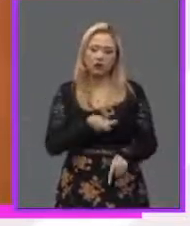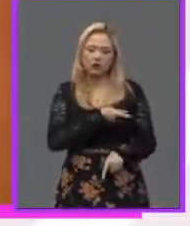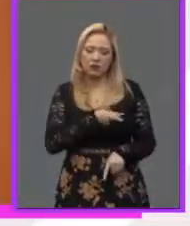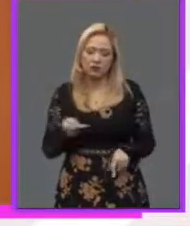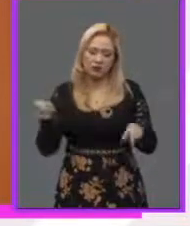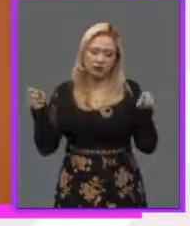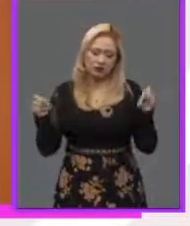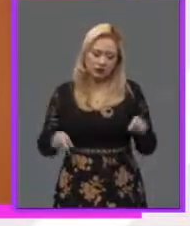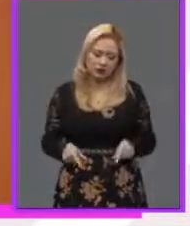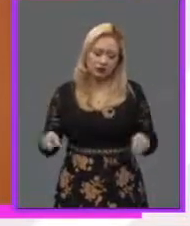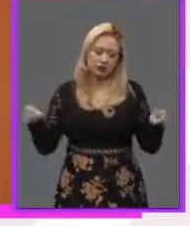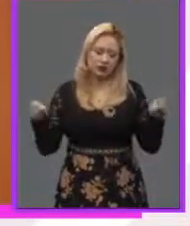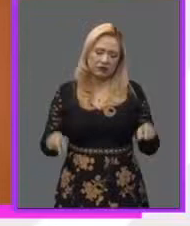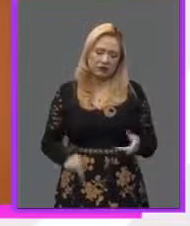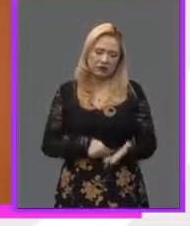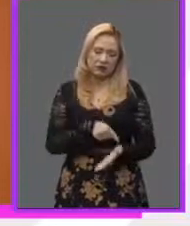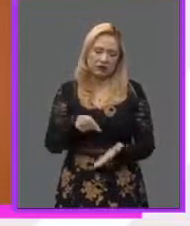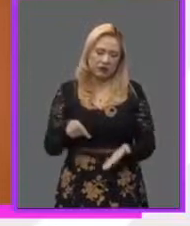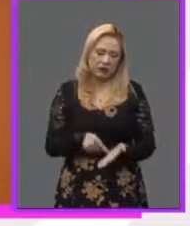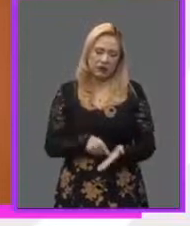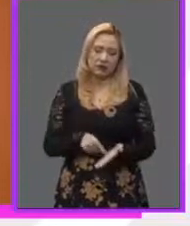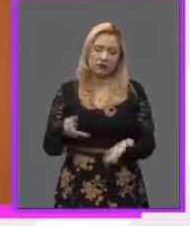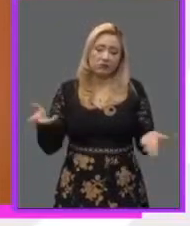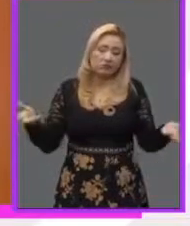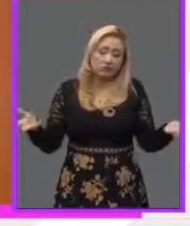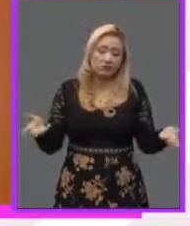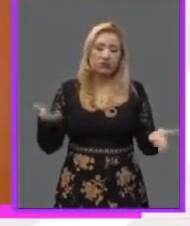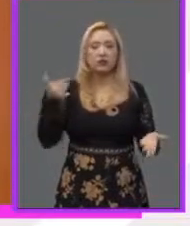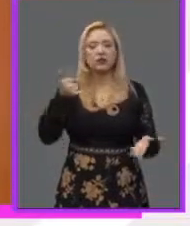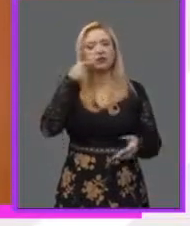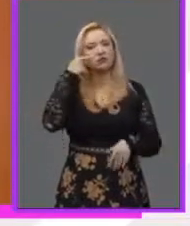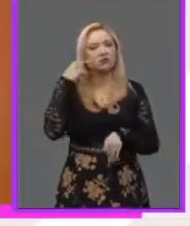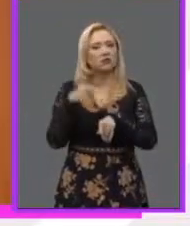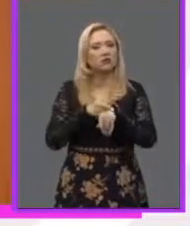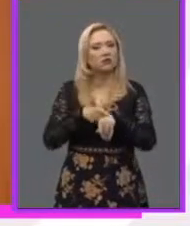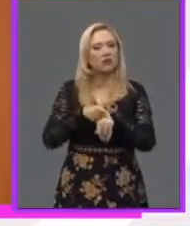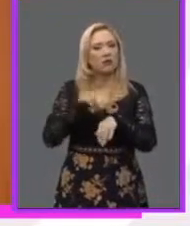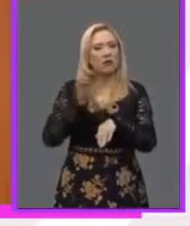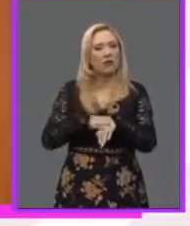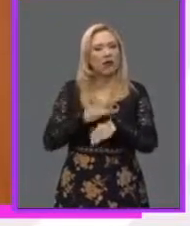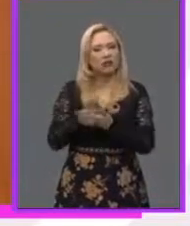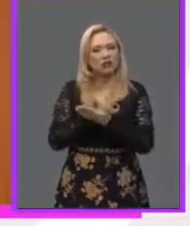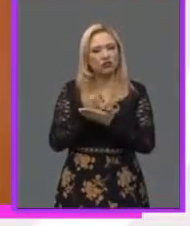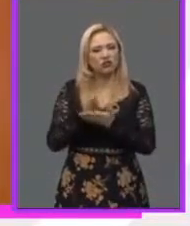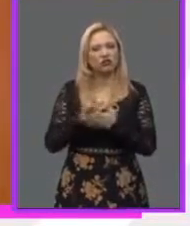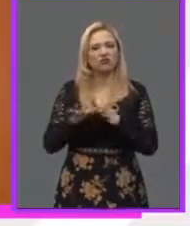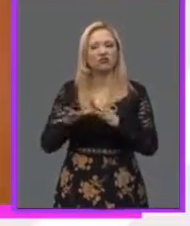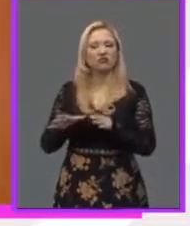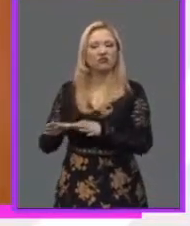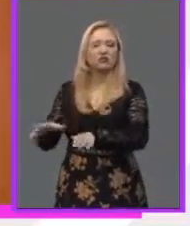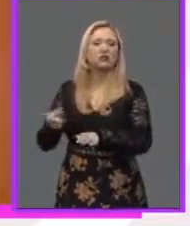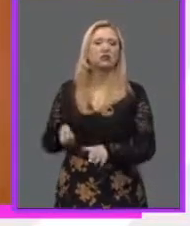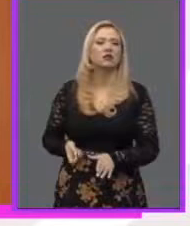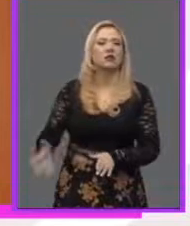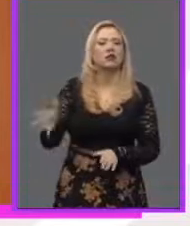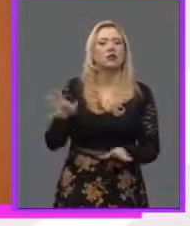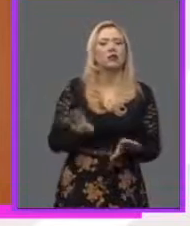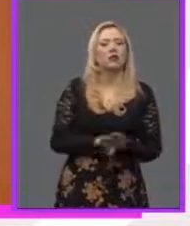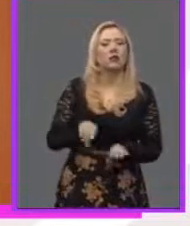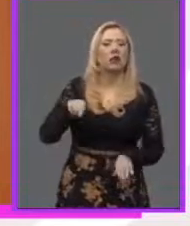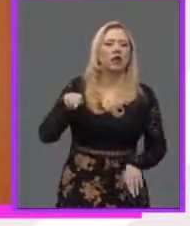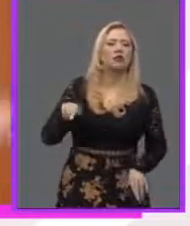la pobreza, pero sobre todo con el tema de la racialización de las personas, la pertenencia étnico-racial,